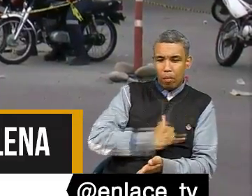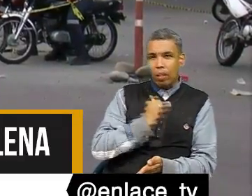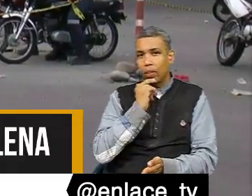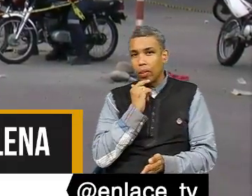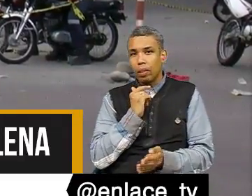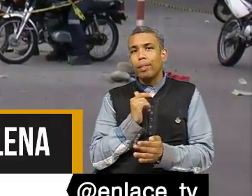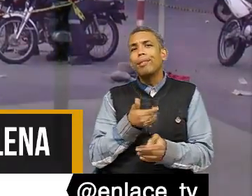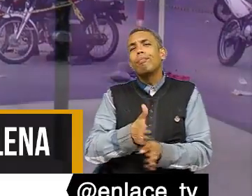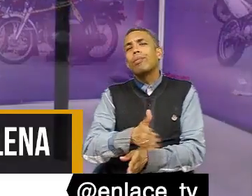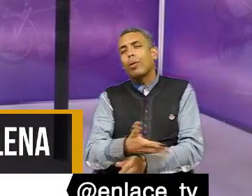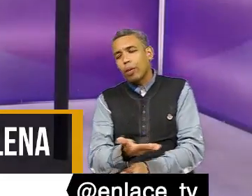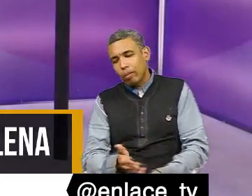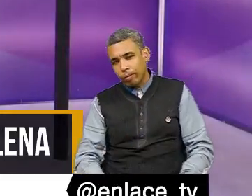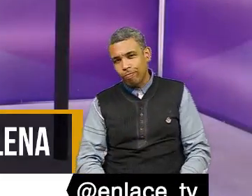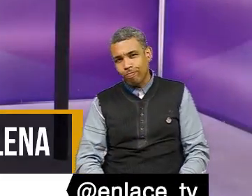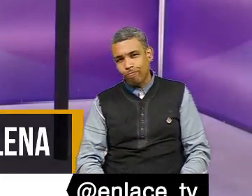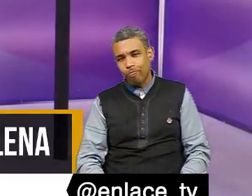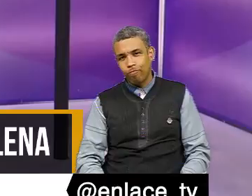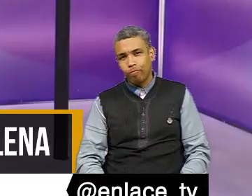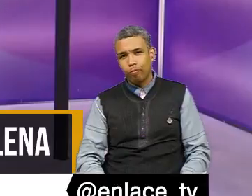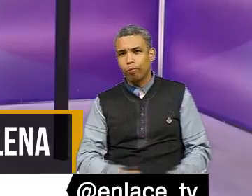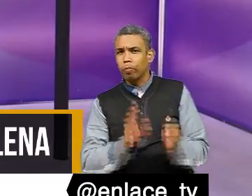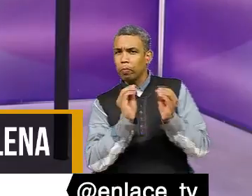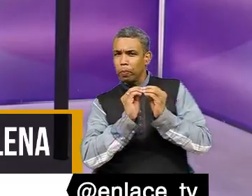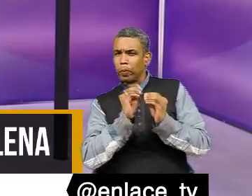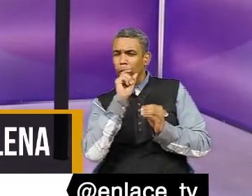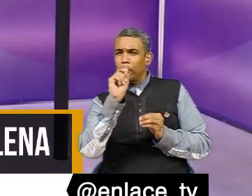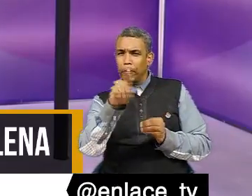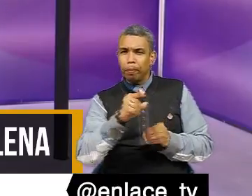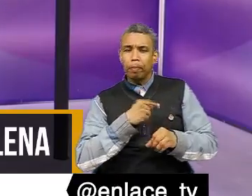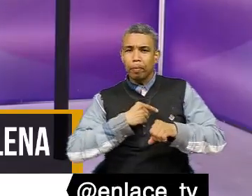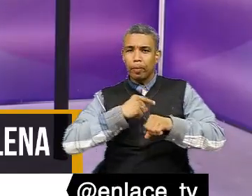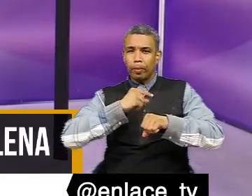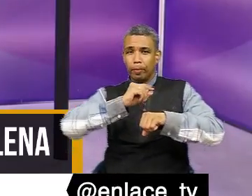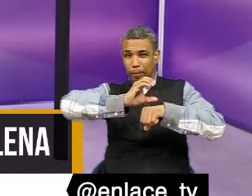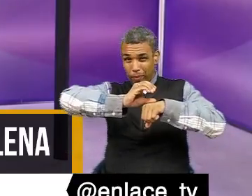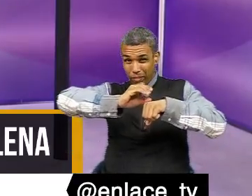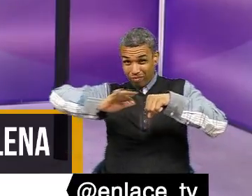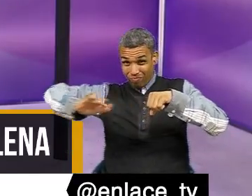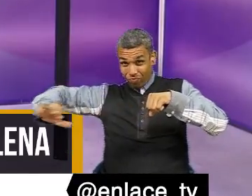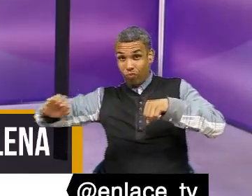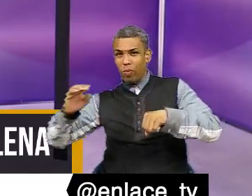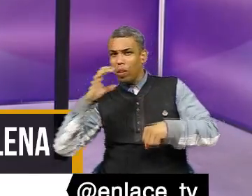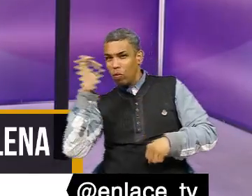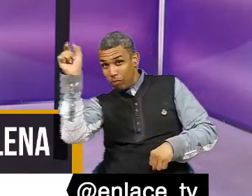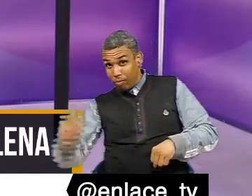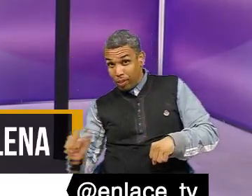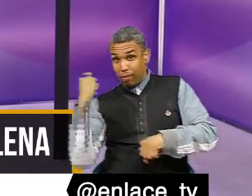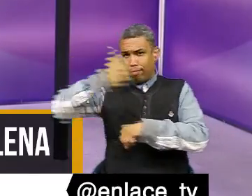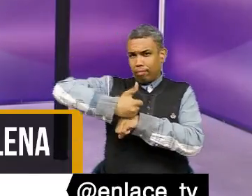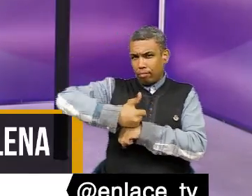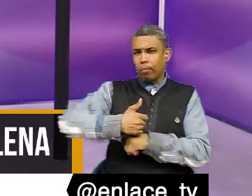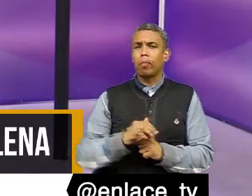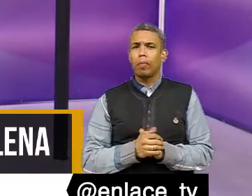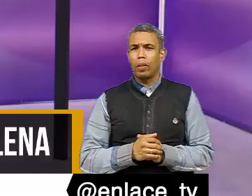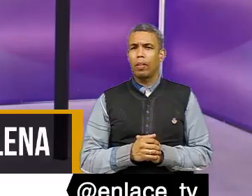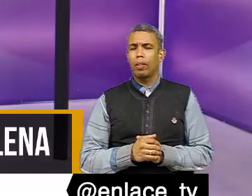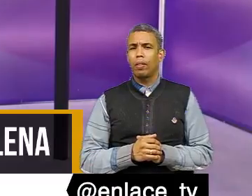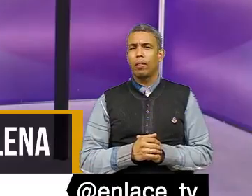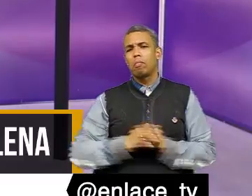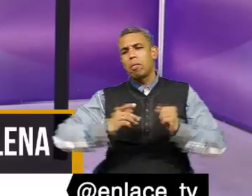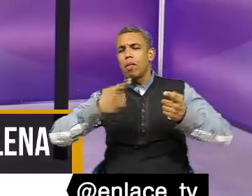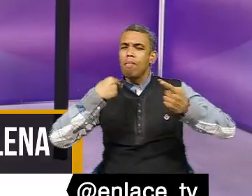escucho. Respecto a la posición que ha mantenido el director de Cor Magdalena en los últimos días frente a este tema y los diálogos que ha hecho con los medios